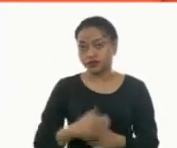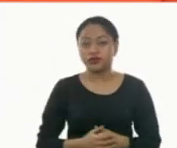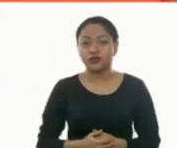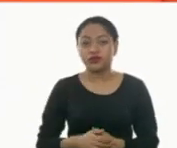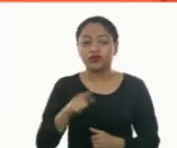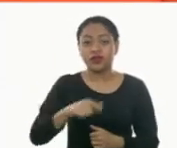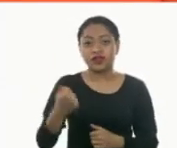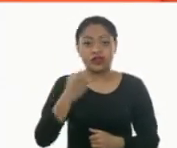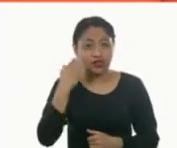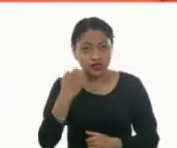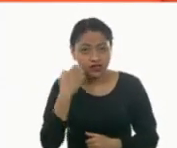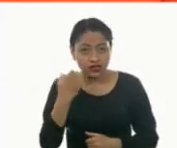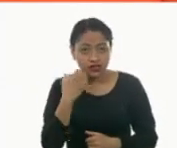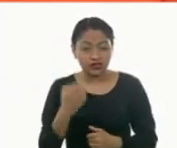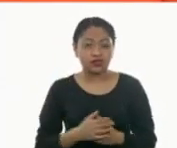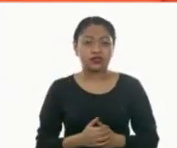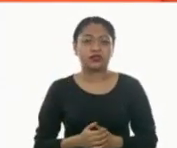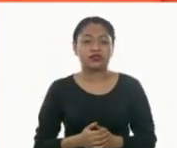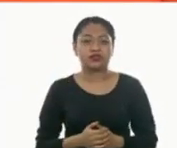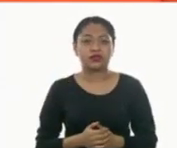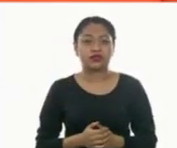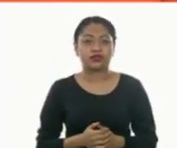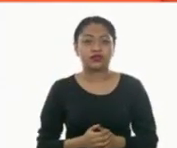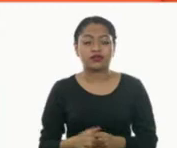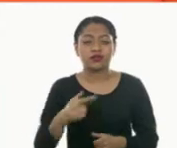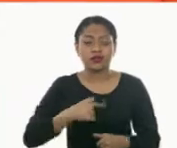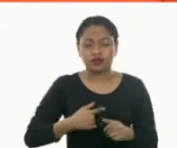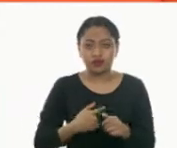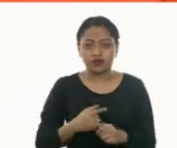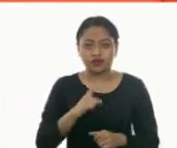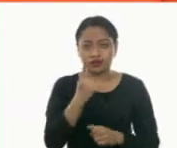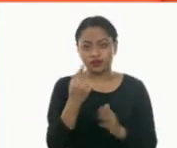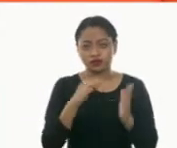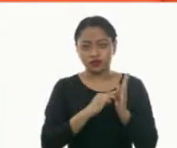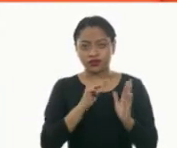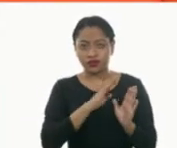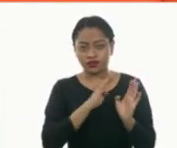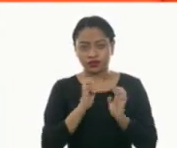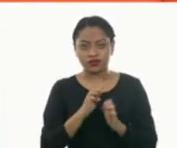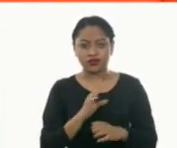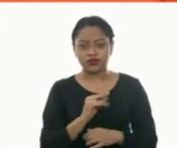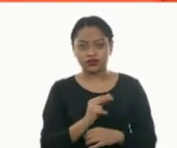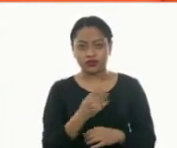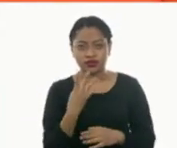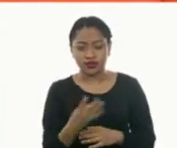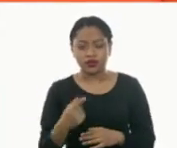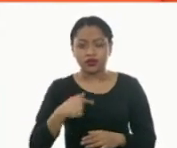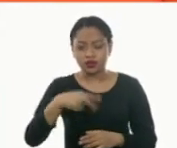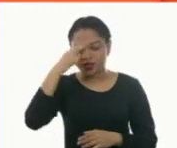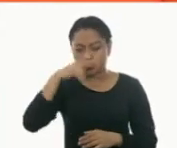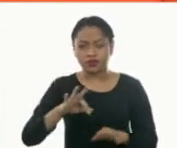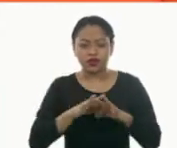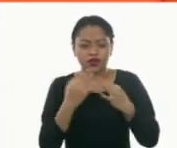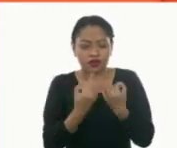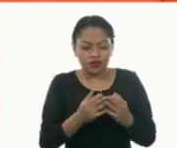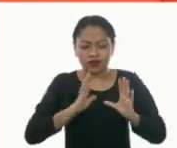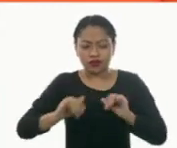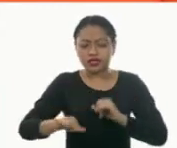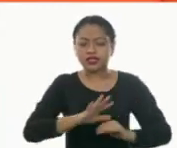pública en Angers. Y yo empiezo a utilizarlo cuando regreso a México y publicamos el libro